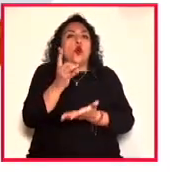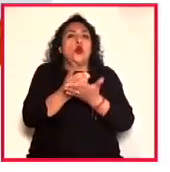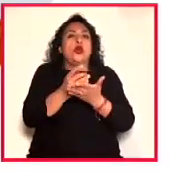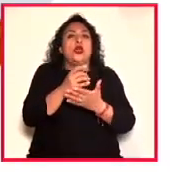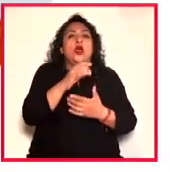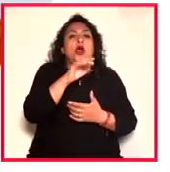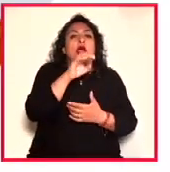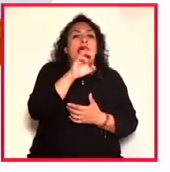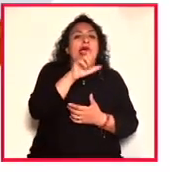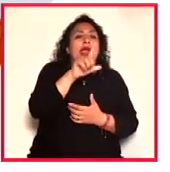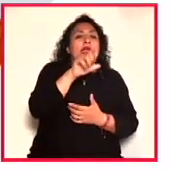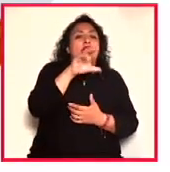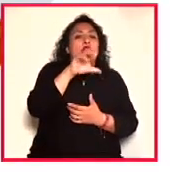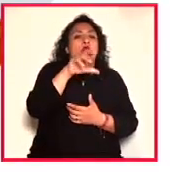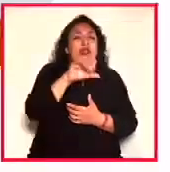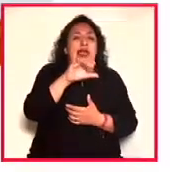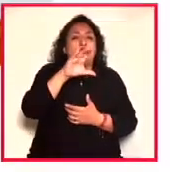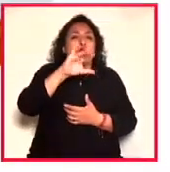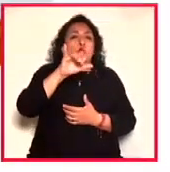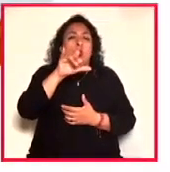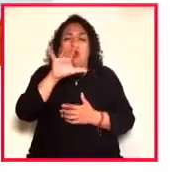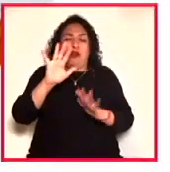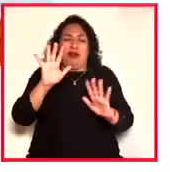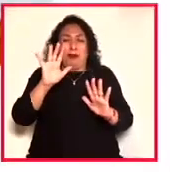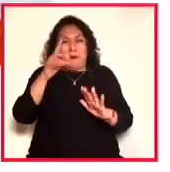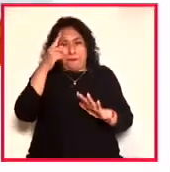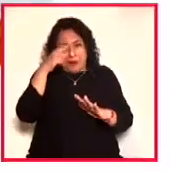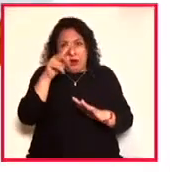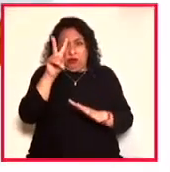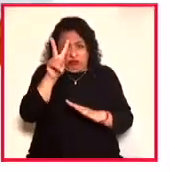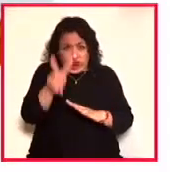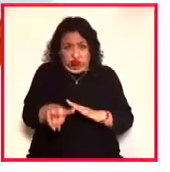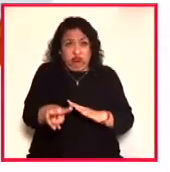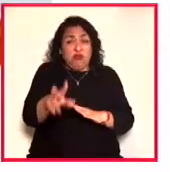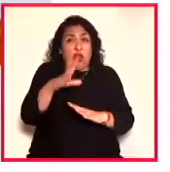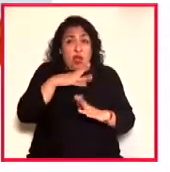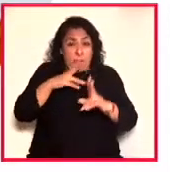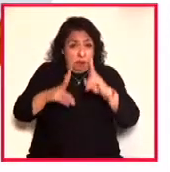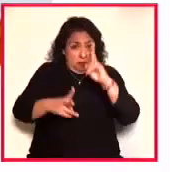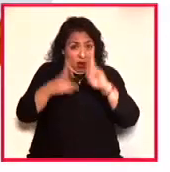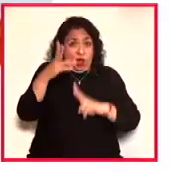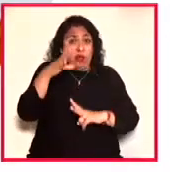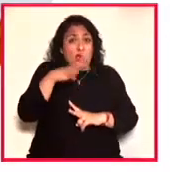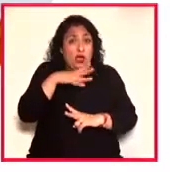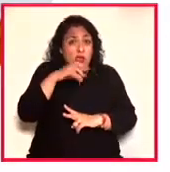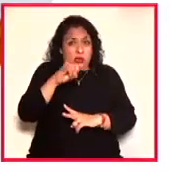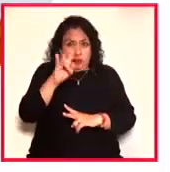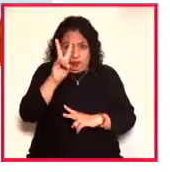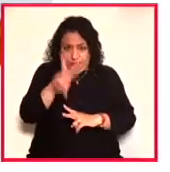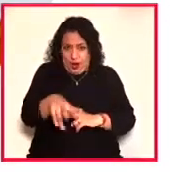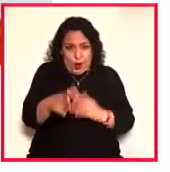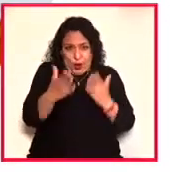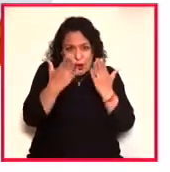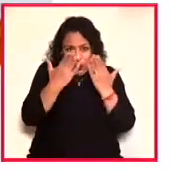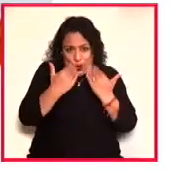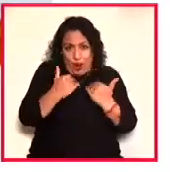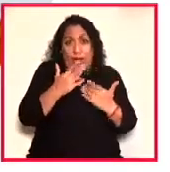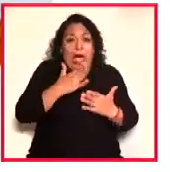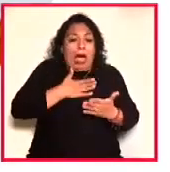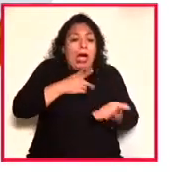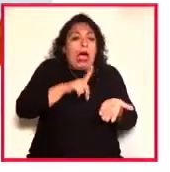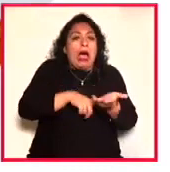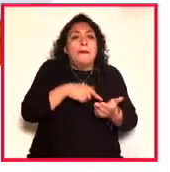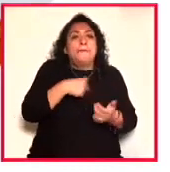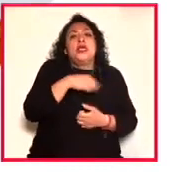Julio, no me parece bien, ¿no? Para que así parezca que es realmente una planta que existe, pero luego no existe, existe en mis afectos, ¿no? Por